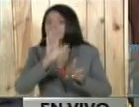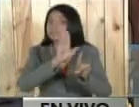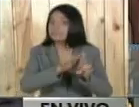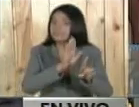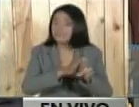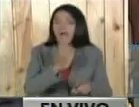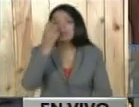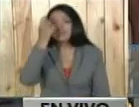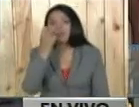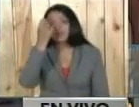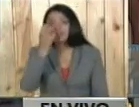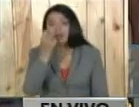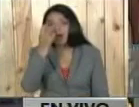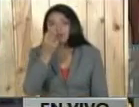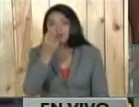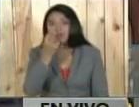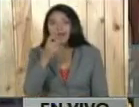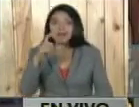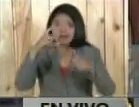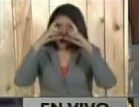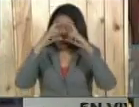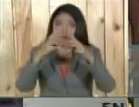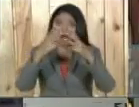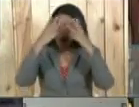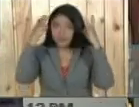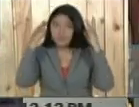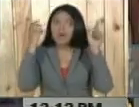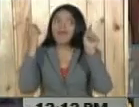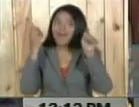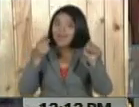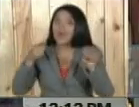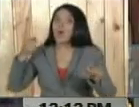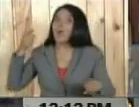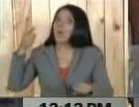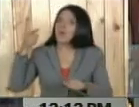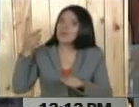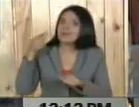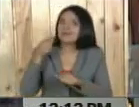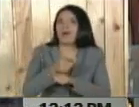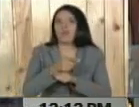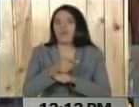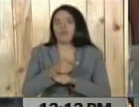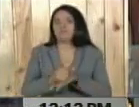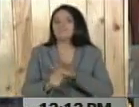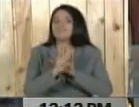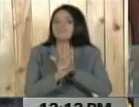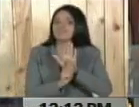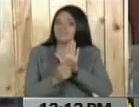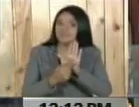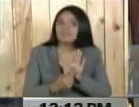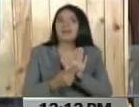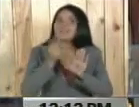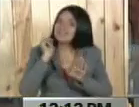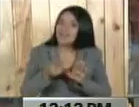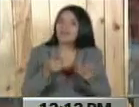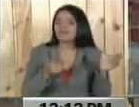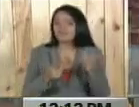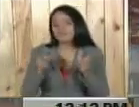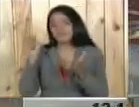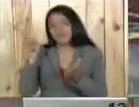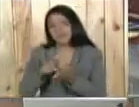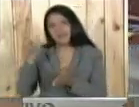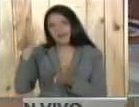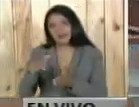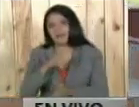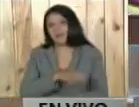Alup, porque él está obligado, por la Constitución, a asistir al Consejo de Defensa de la